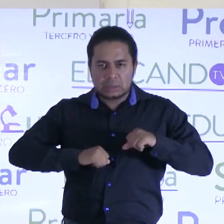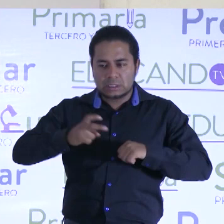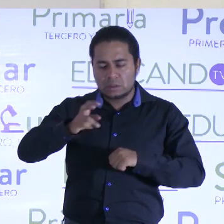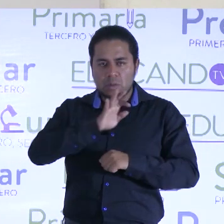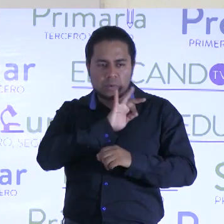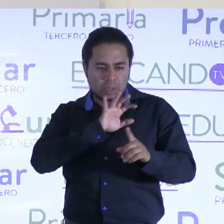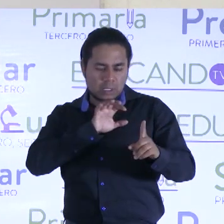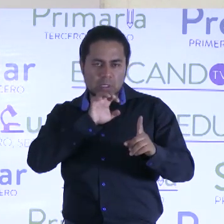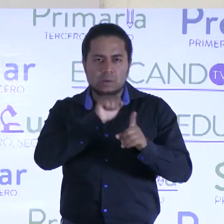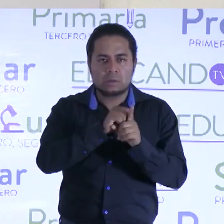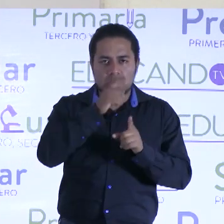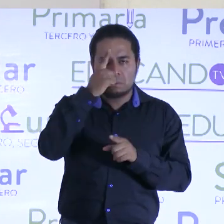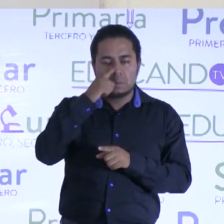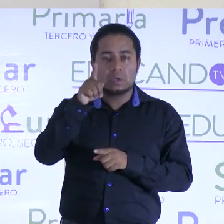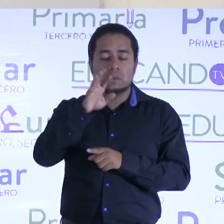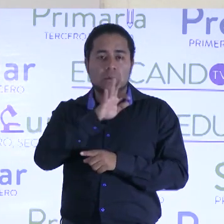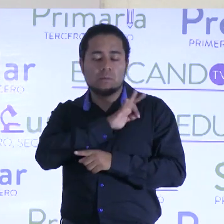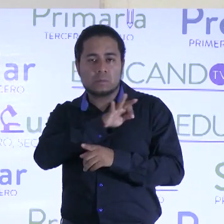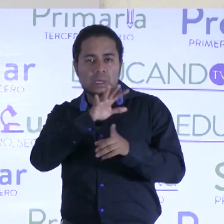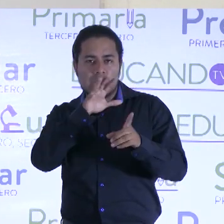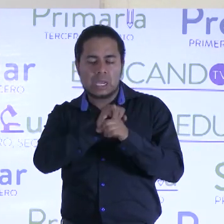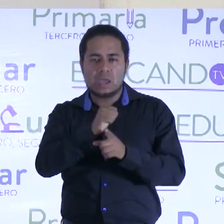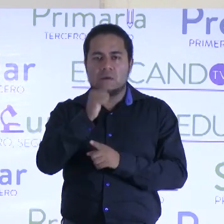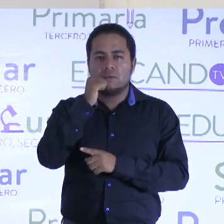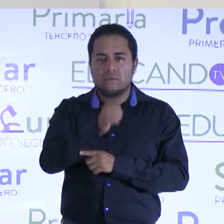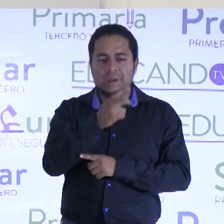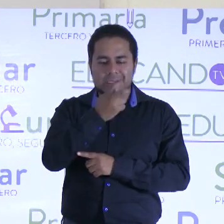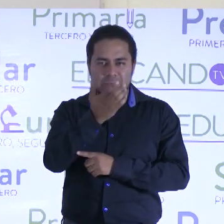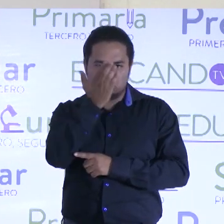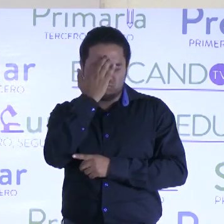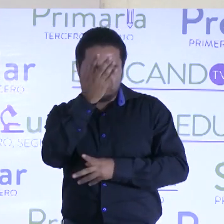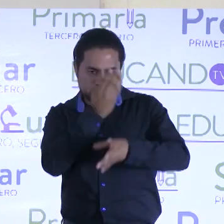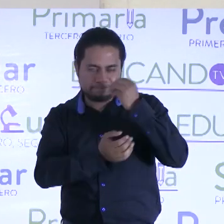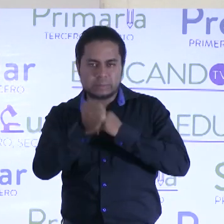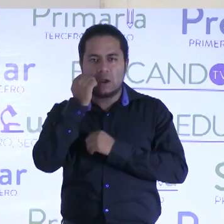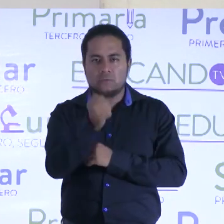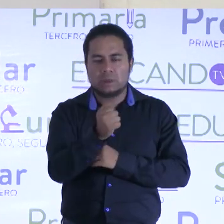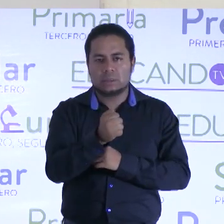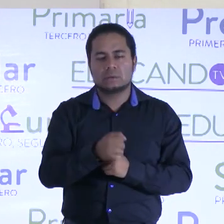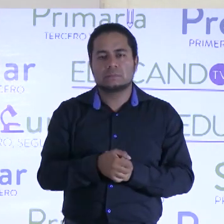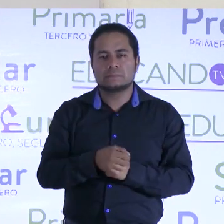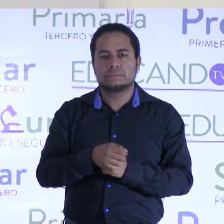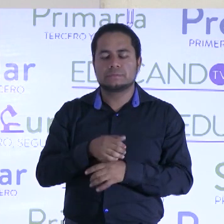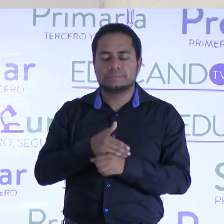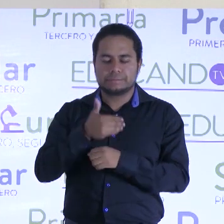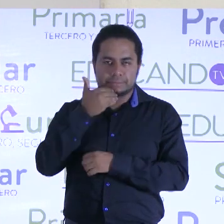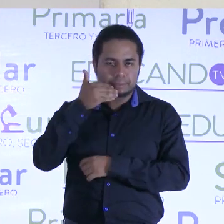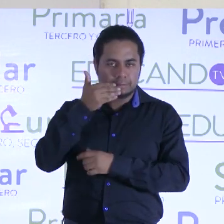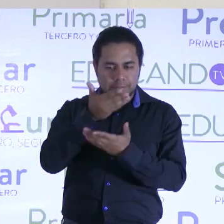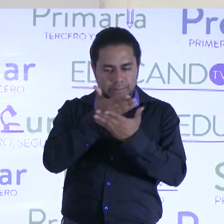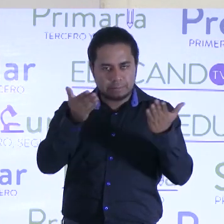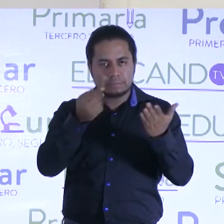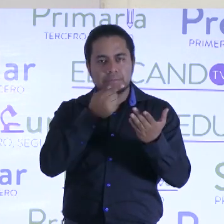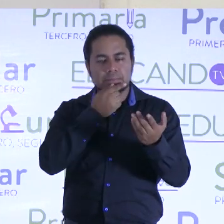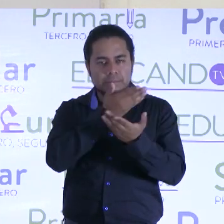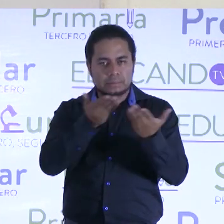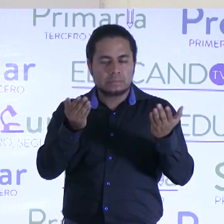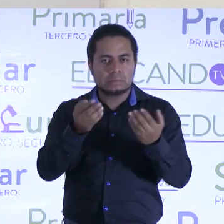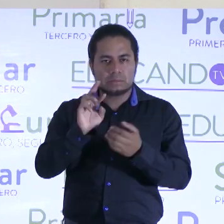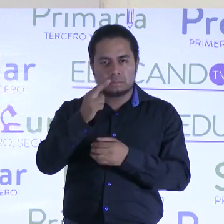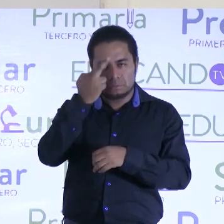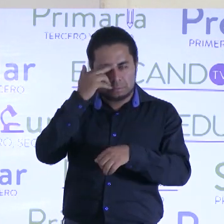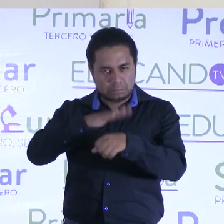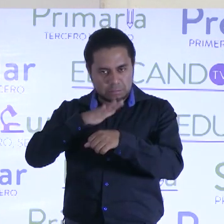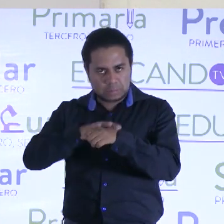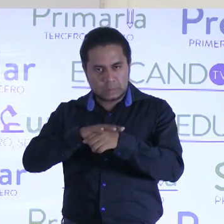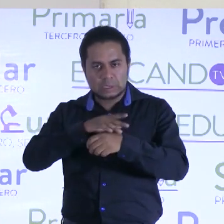servir para que tú puedas reforzar este contenido. Muy bien, niños y niñas, les recuerdo,